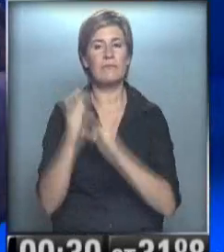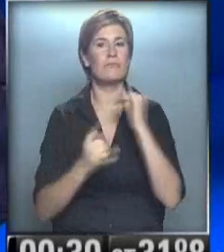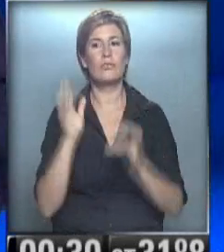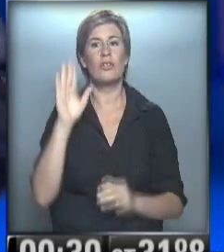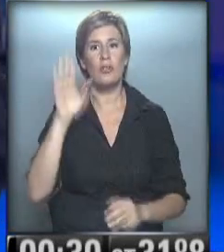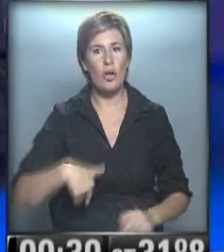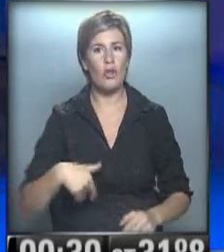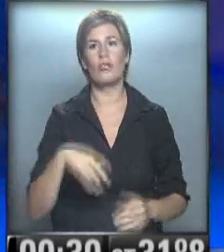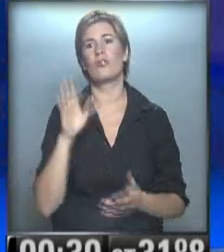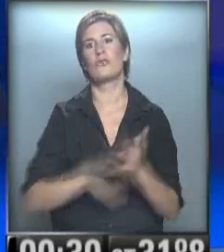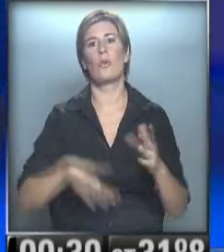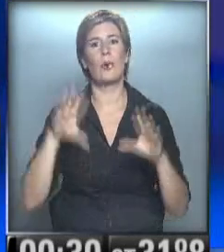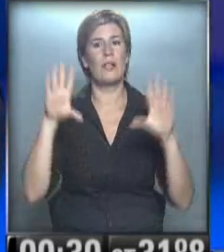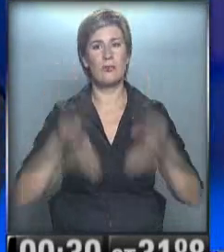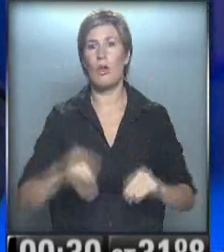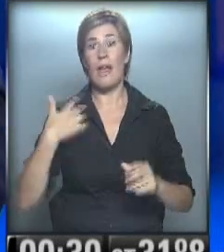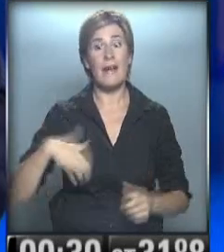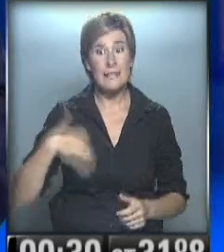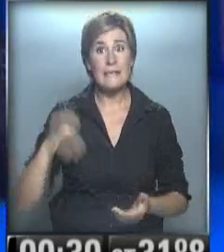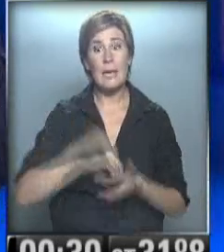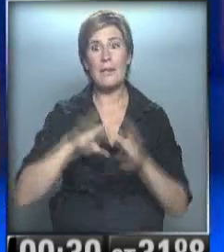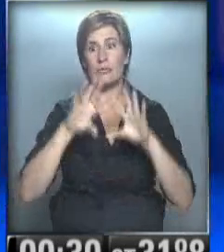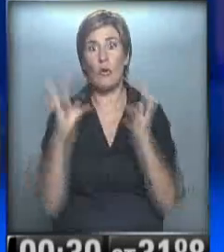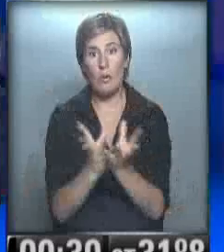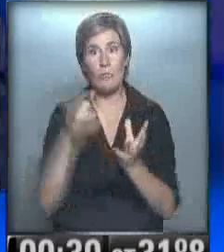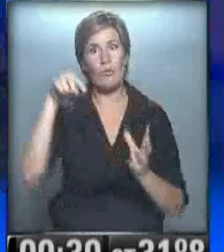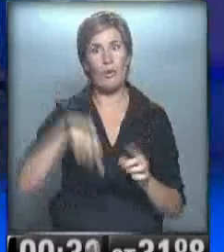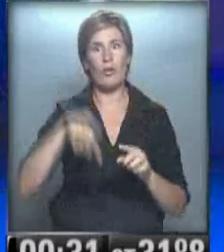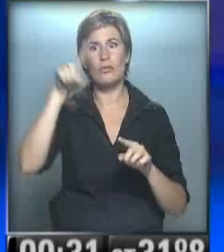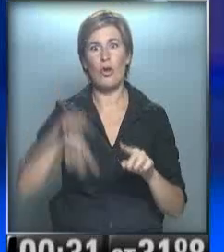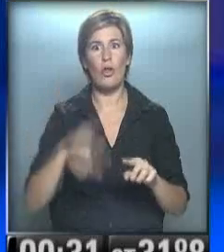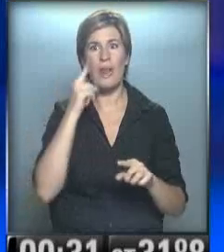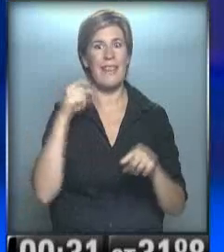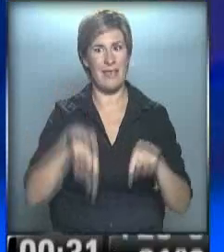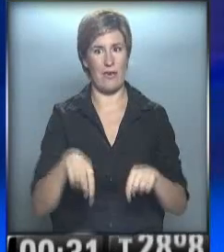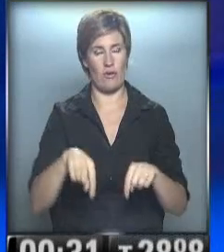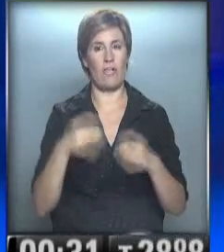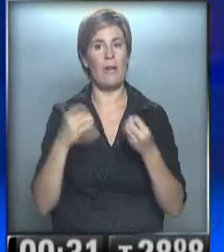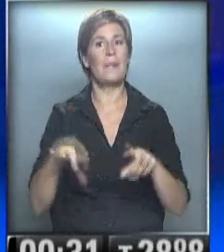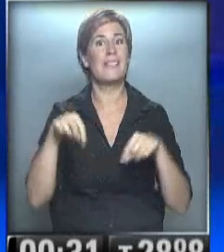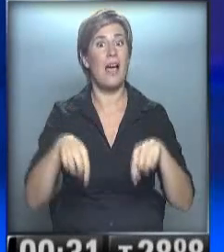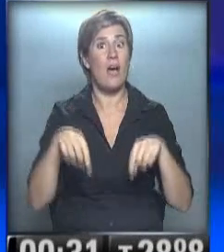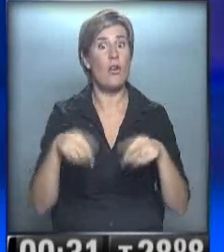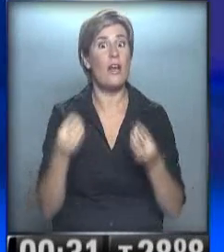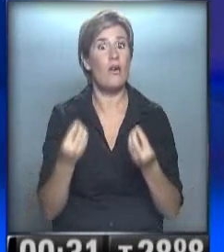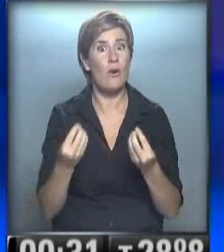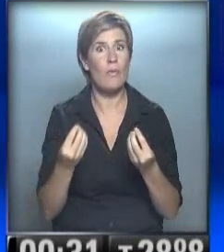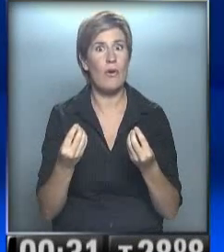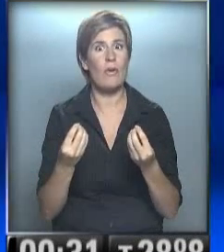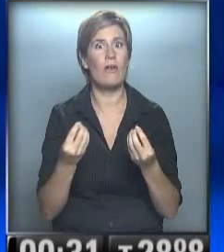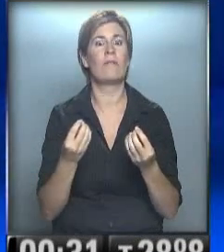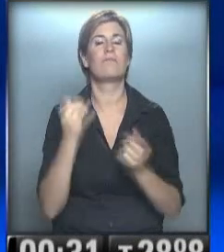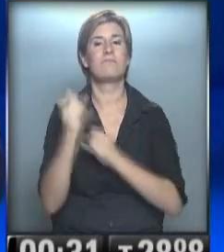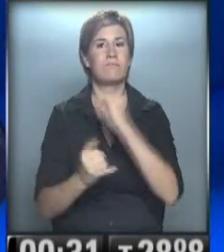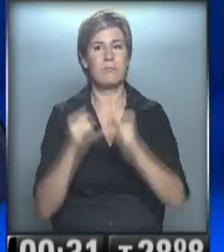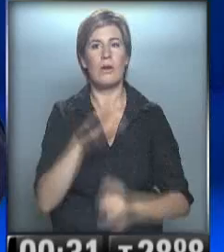tanto de la Argentina como del mundo, todo lo que pasó en la jornada, en este resumen que empezamos de esta manera. Cómo en la